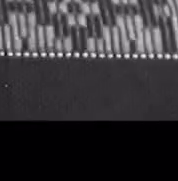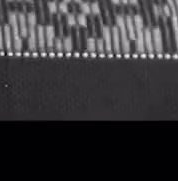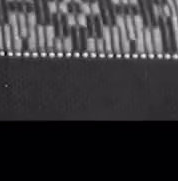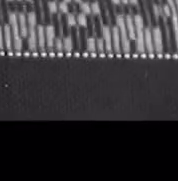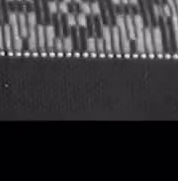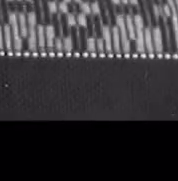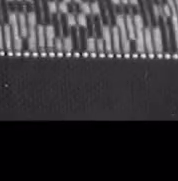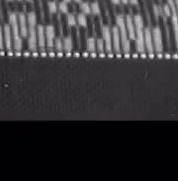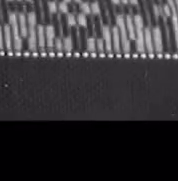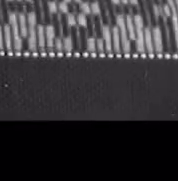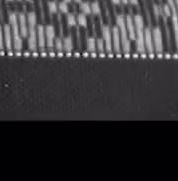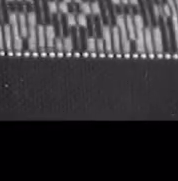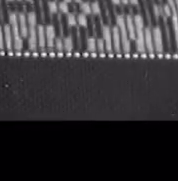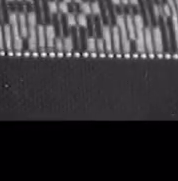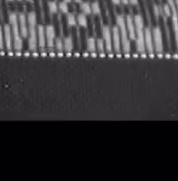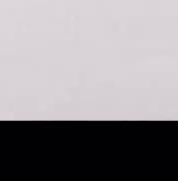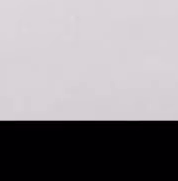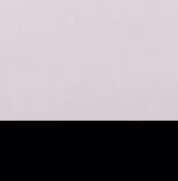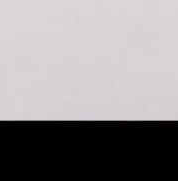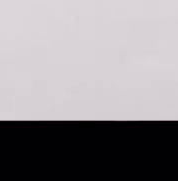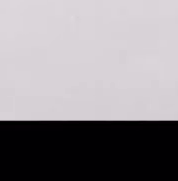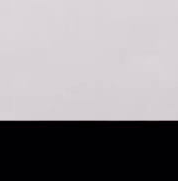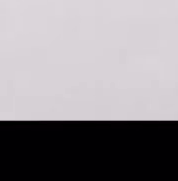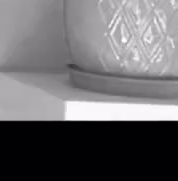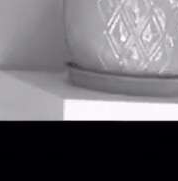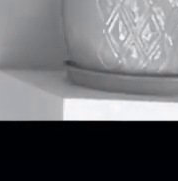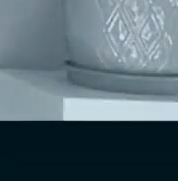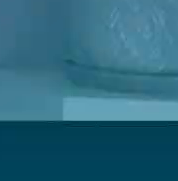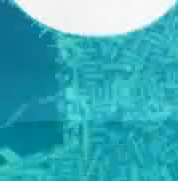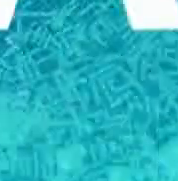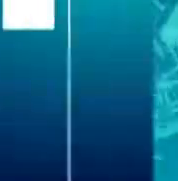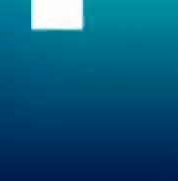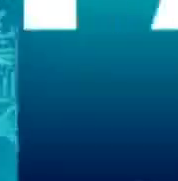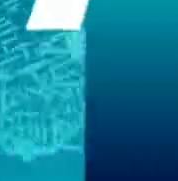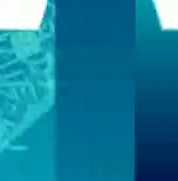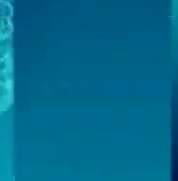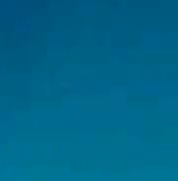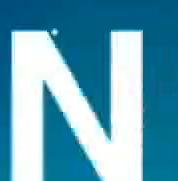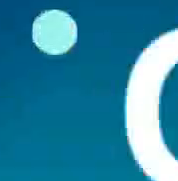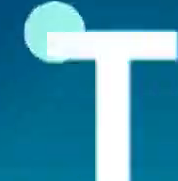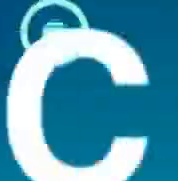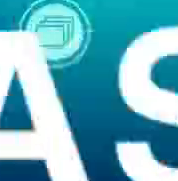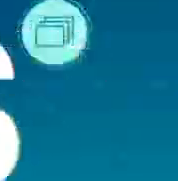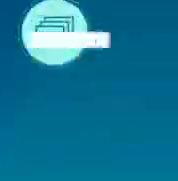soy. Soy todos los pasos valientes de mis abuelas, un latir furioso que dio vueltas la tierra, partió los muros y estalló.